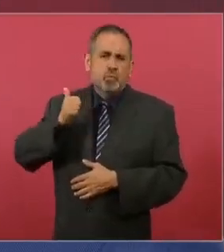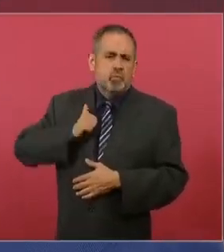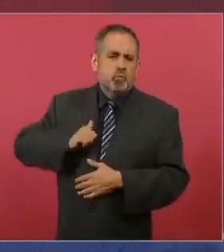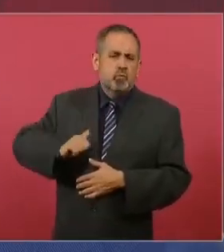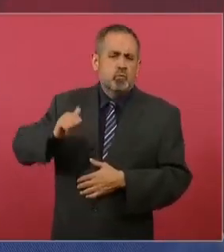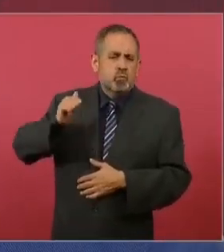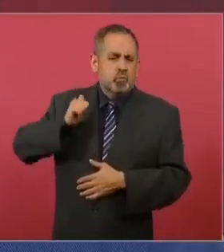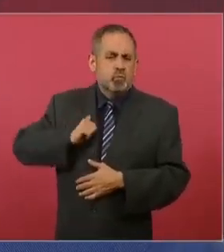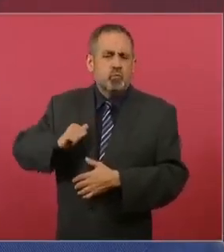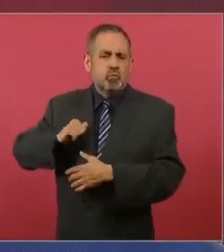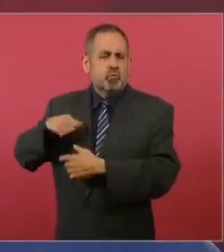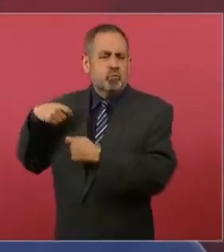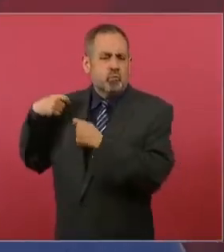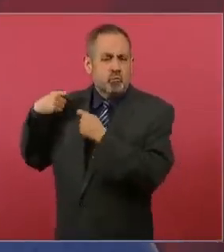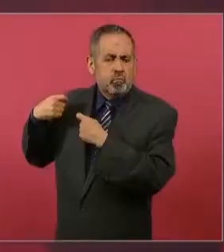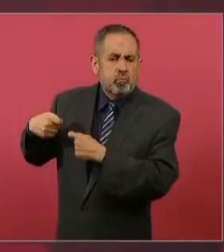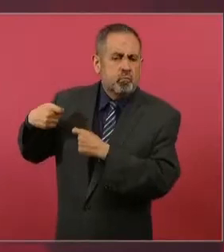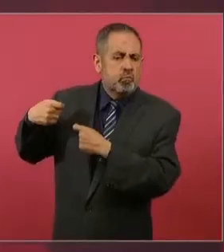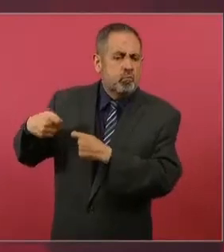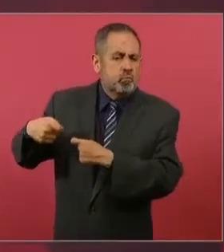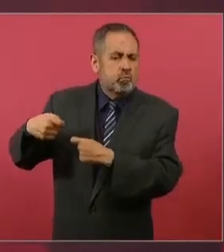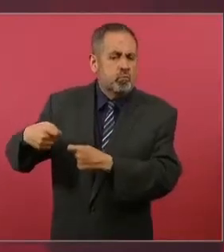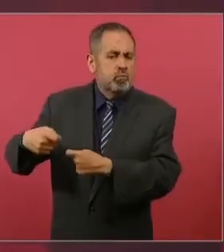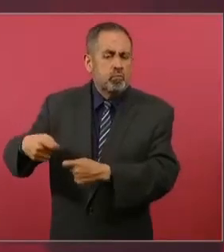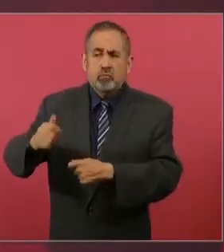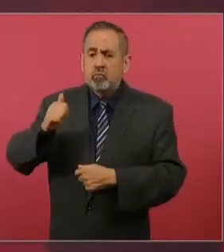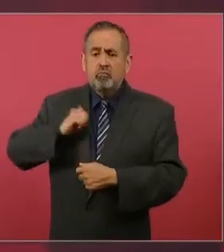de grandes civilizaciones